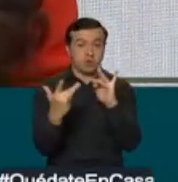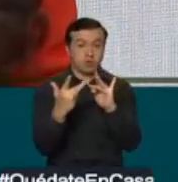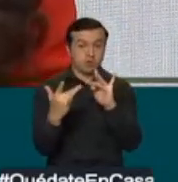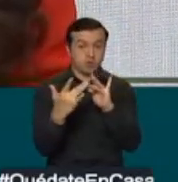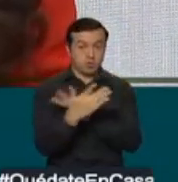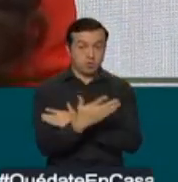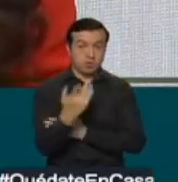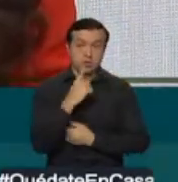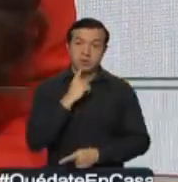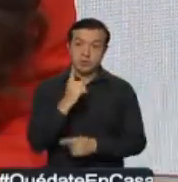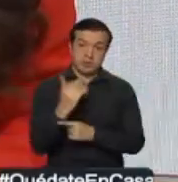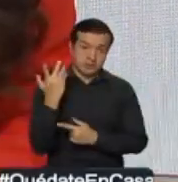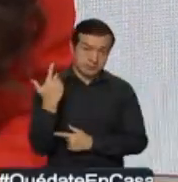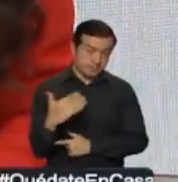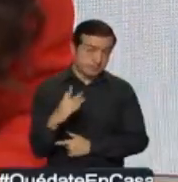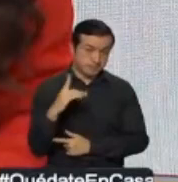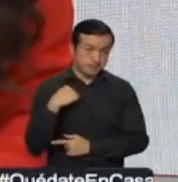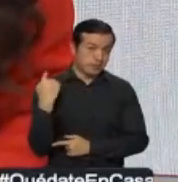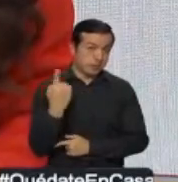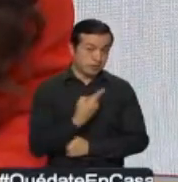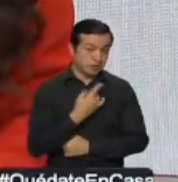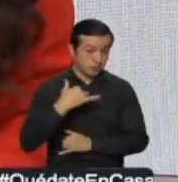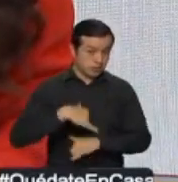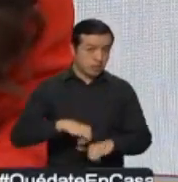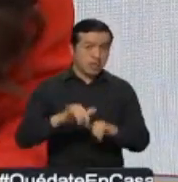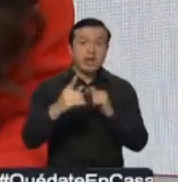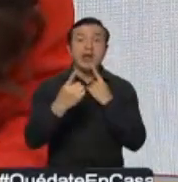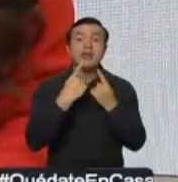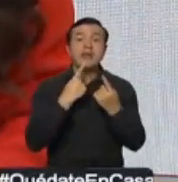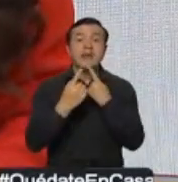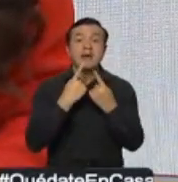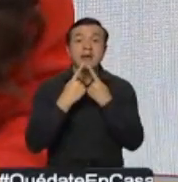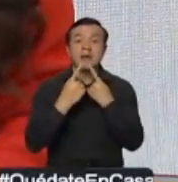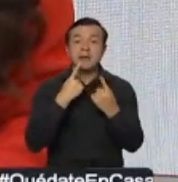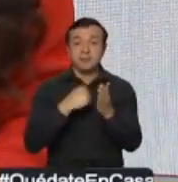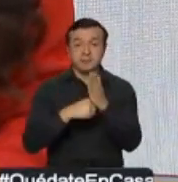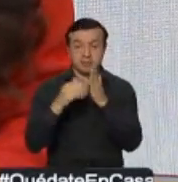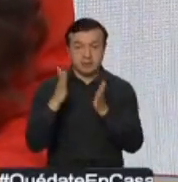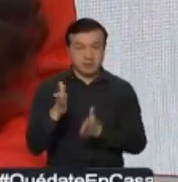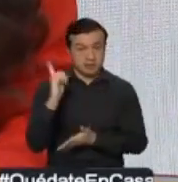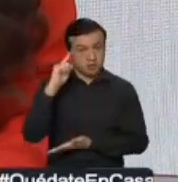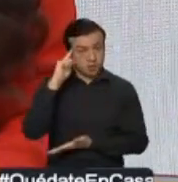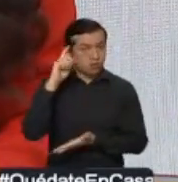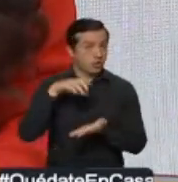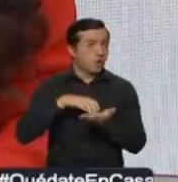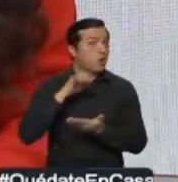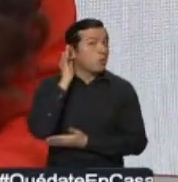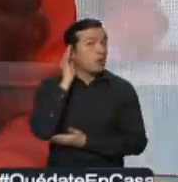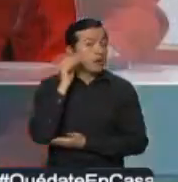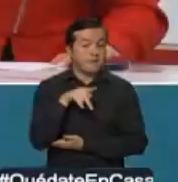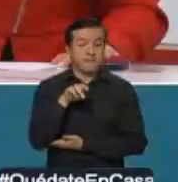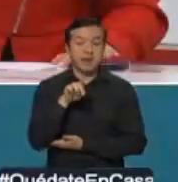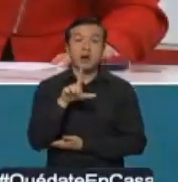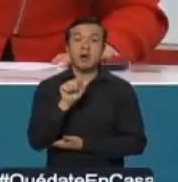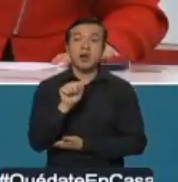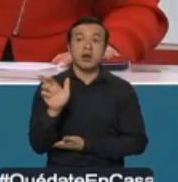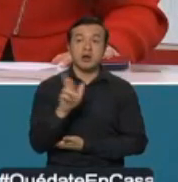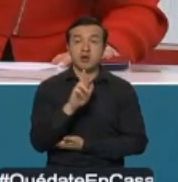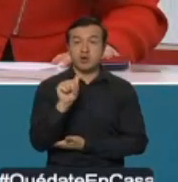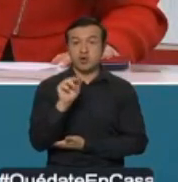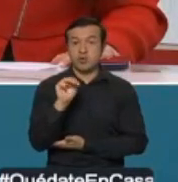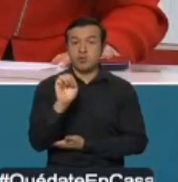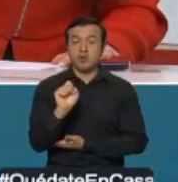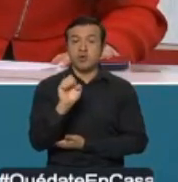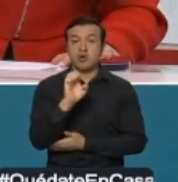a esta cadena nacional. Nosotros mantendremos un diálogo con la ministra de Gobierno, María Paula Romo, quien se encuentra desde el ECO